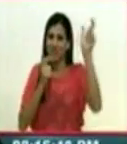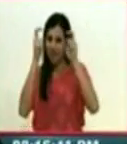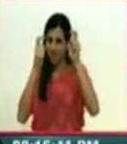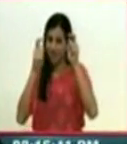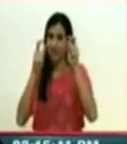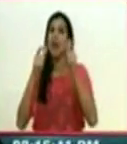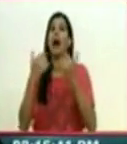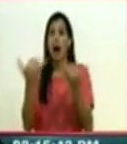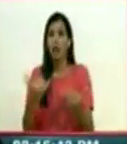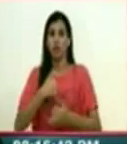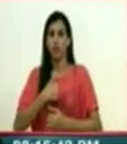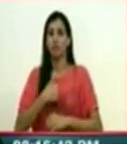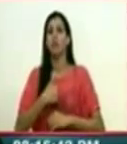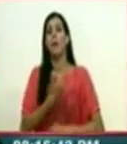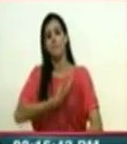el presidente de Guyana,